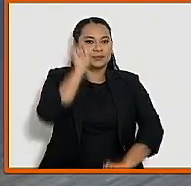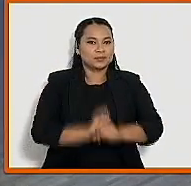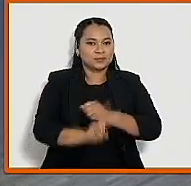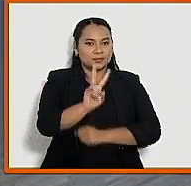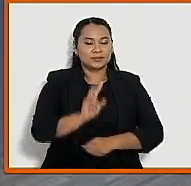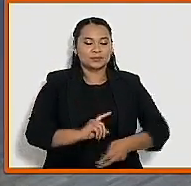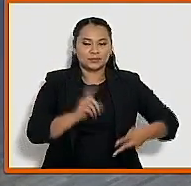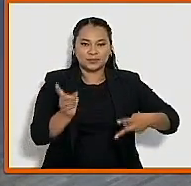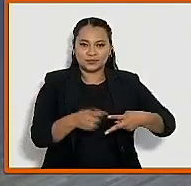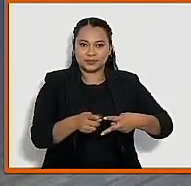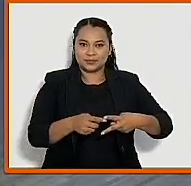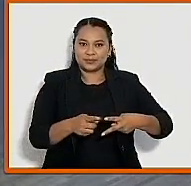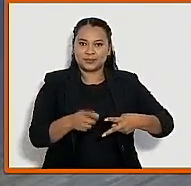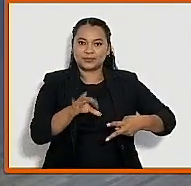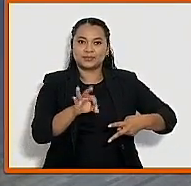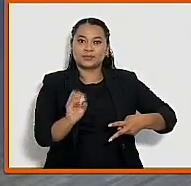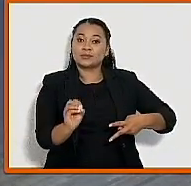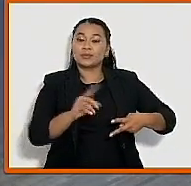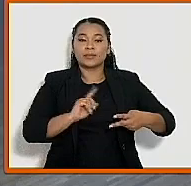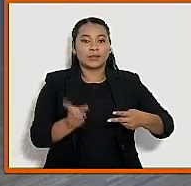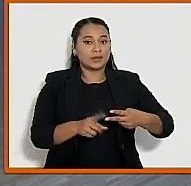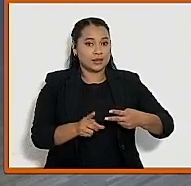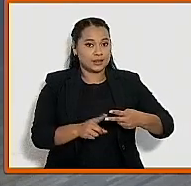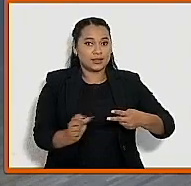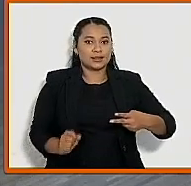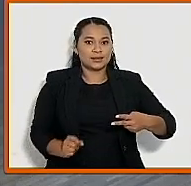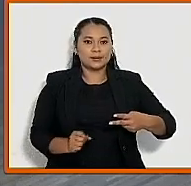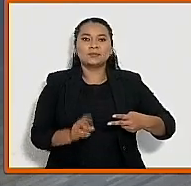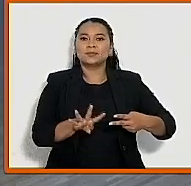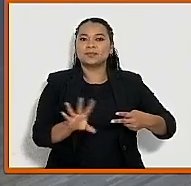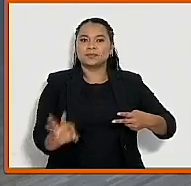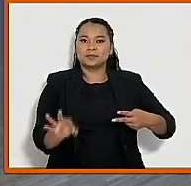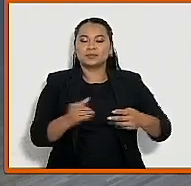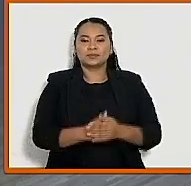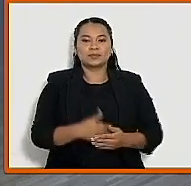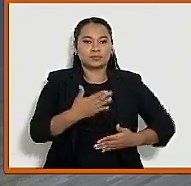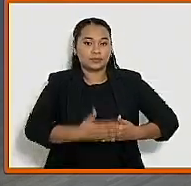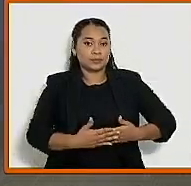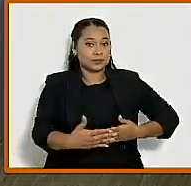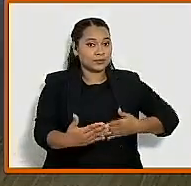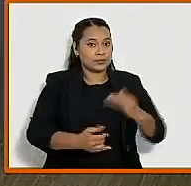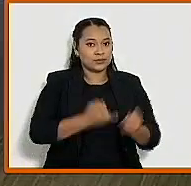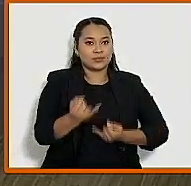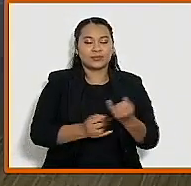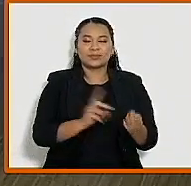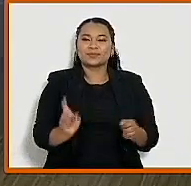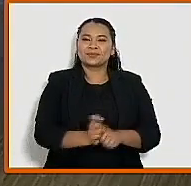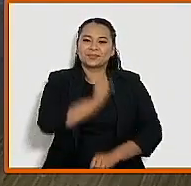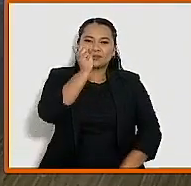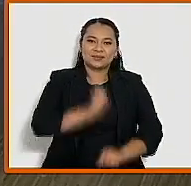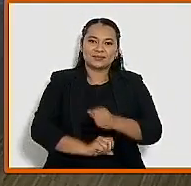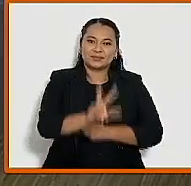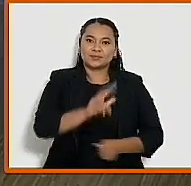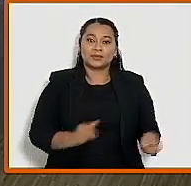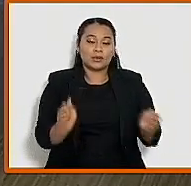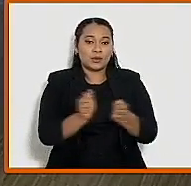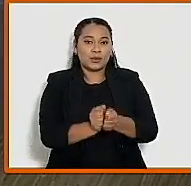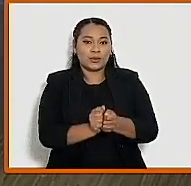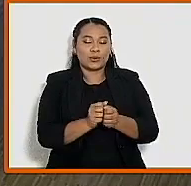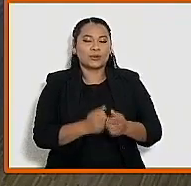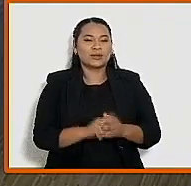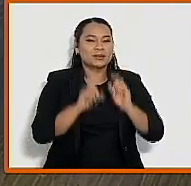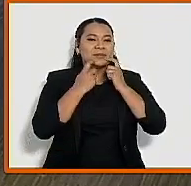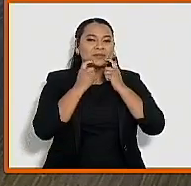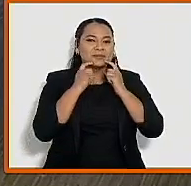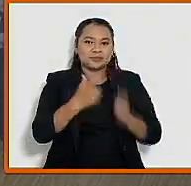son posición 1, 90, posición 2, 49. Continuamos pegando y ganando con Pega 3 al otro extremo del set